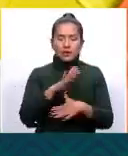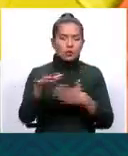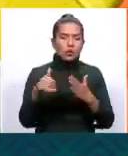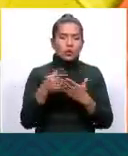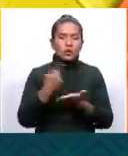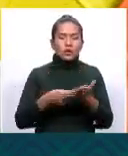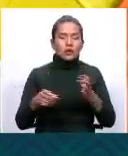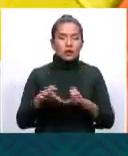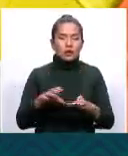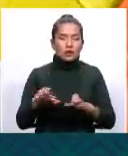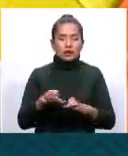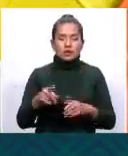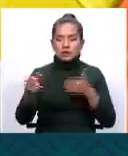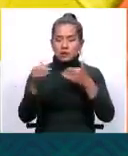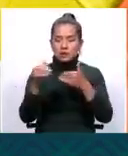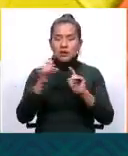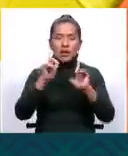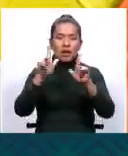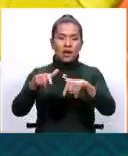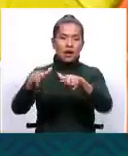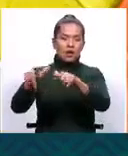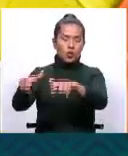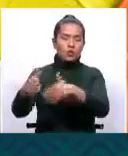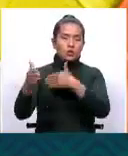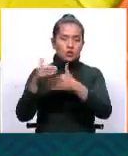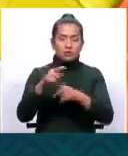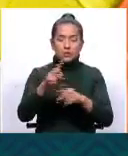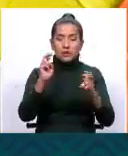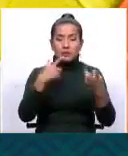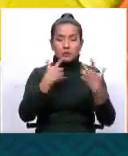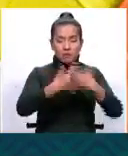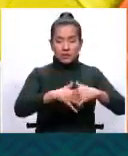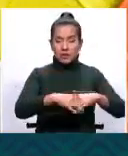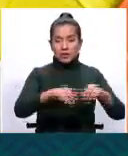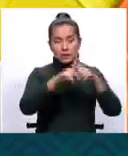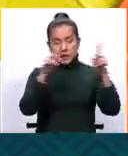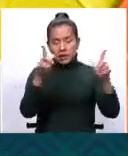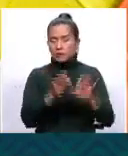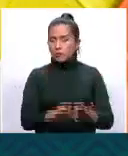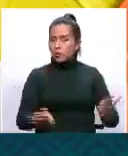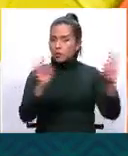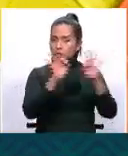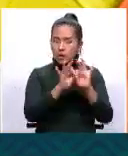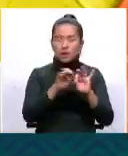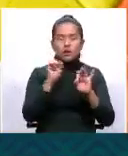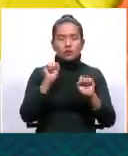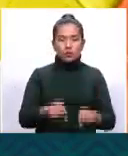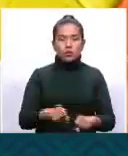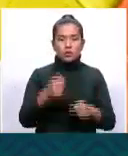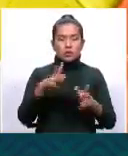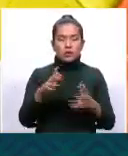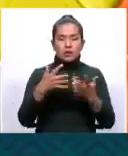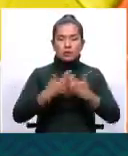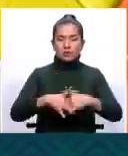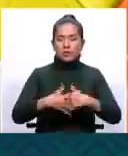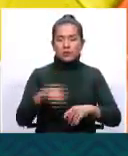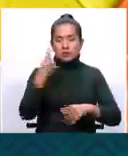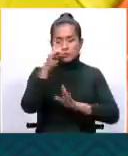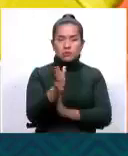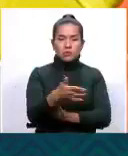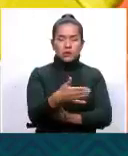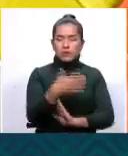está cercano al lago Titicaca. Esta va a ser una planta piscícola muy importante que, sin lugar a dudas, va a traer